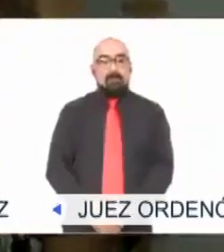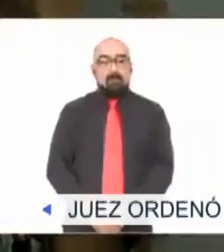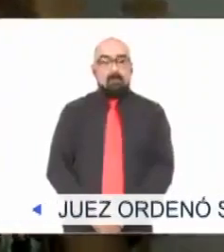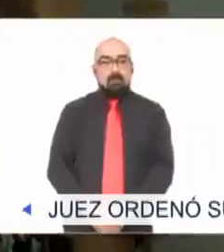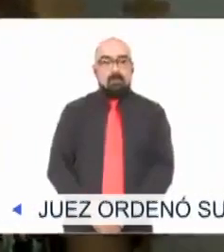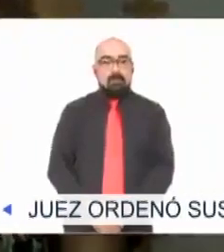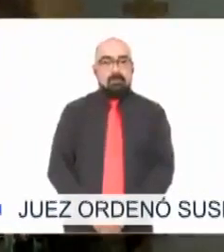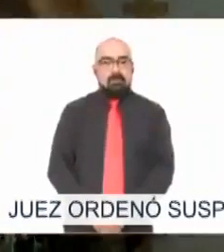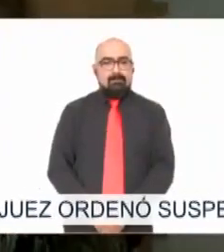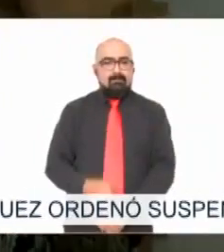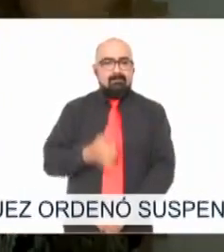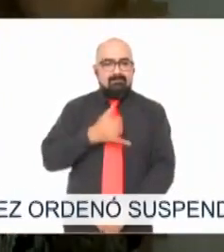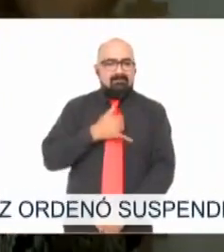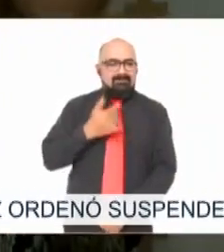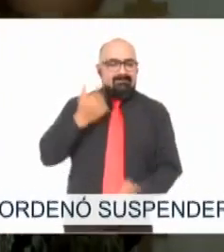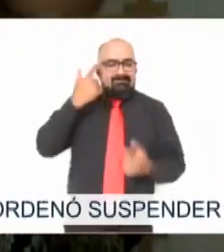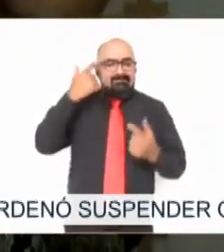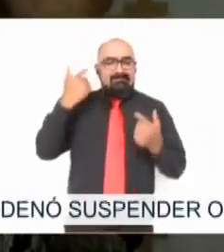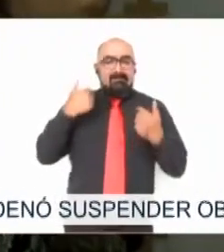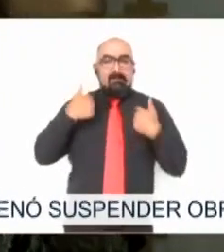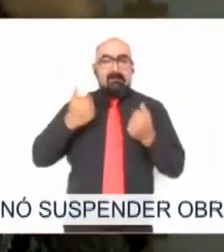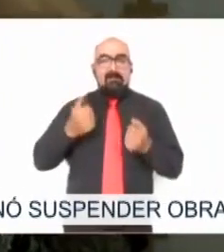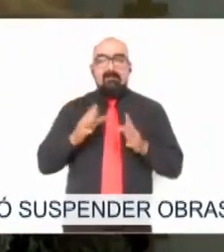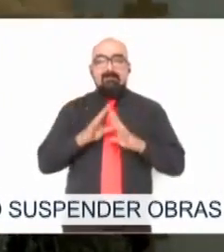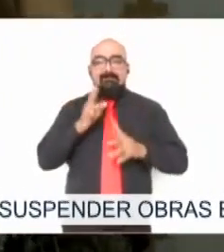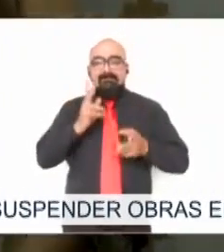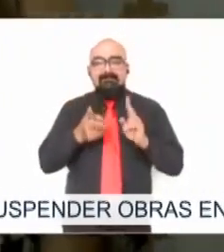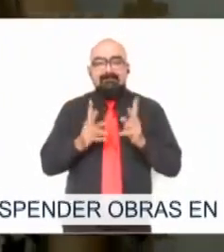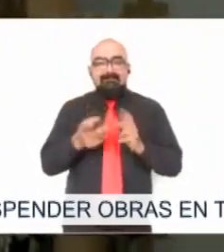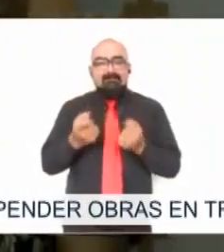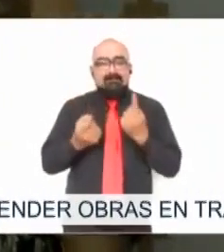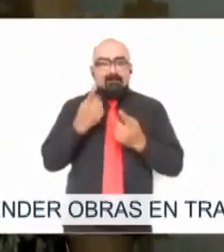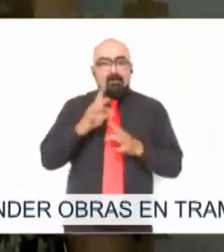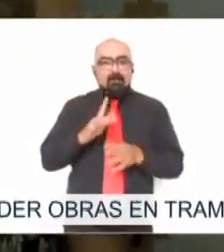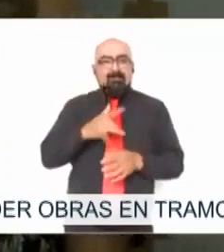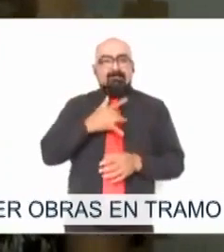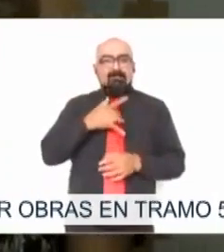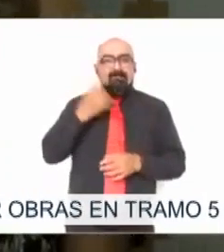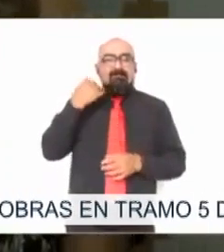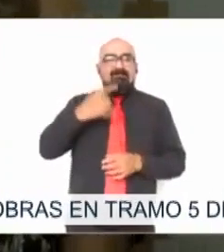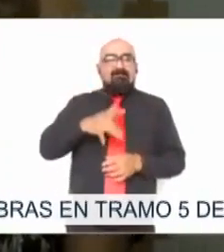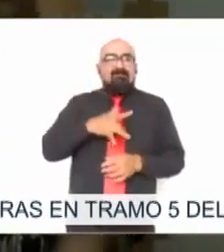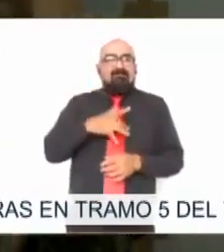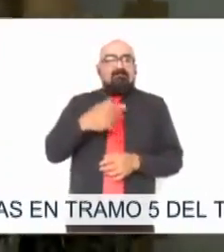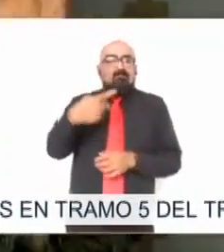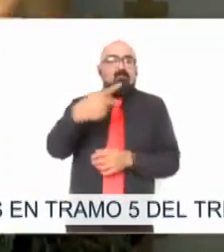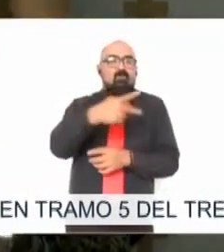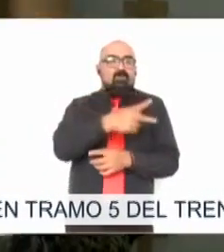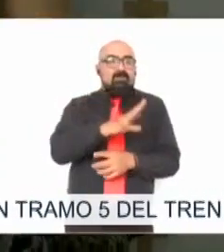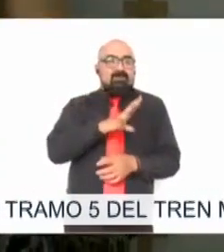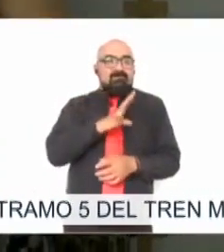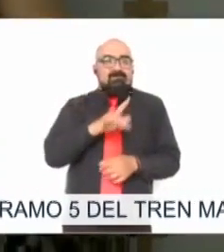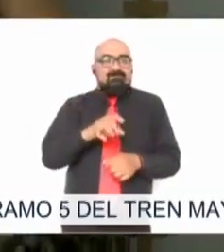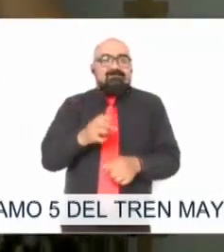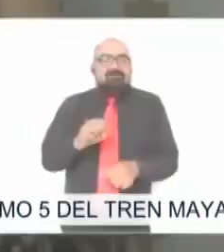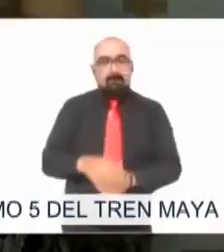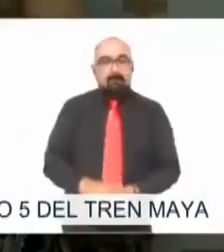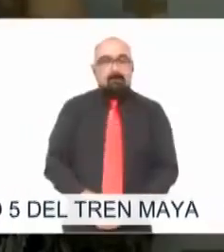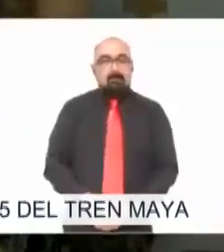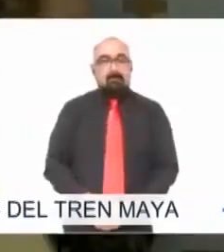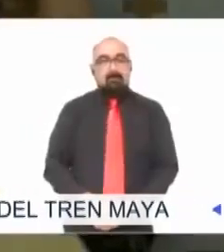Yo entiendo bien que todavía hay algunos que no se curan las heridas de hace dos